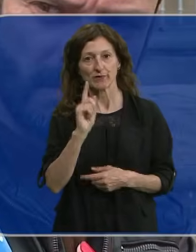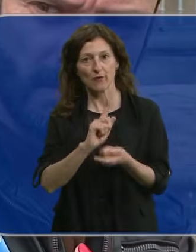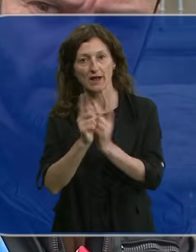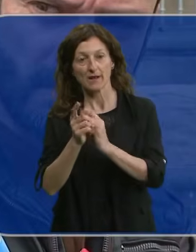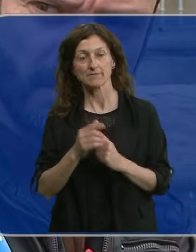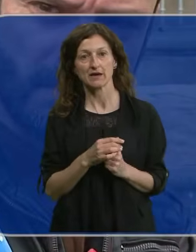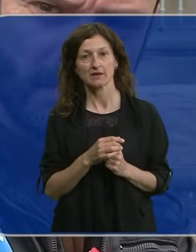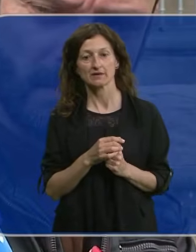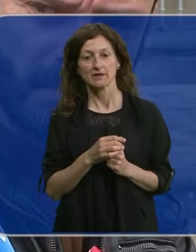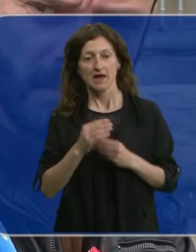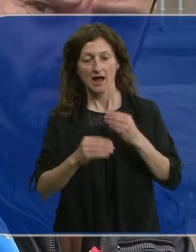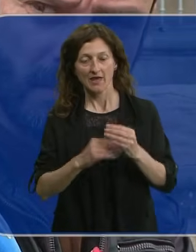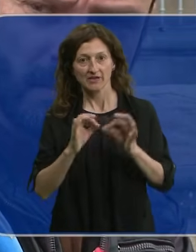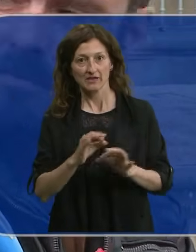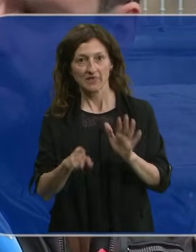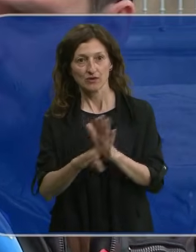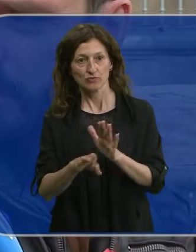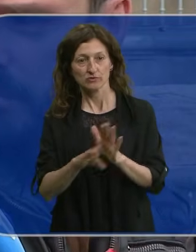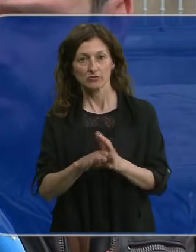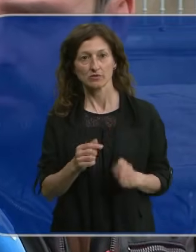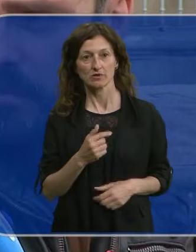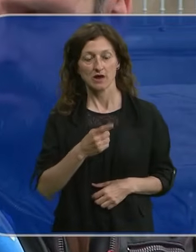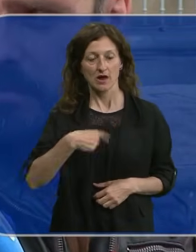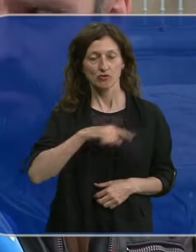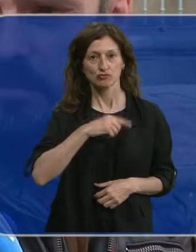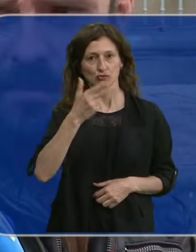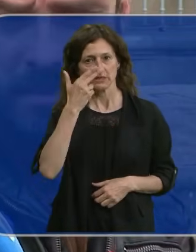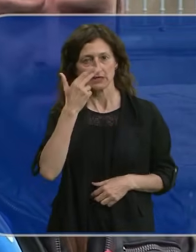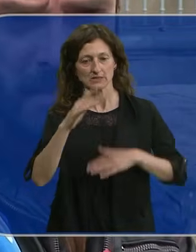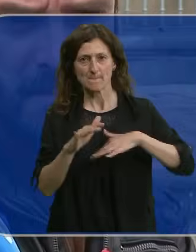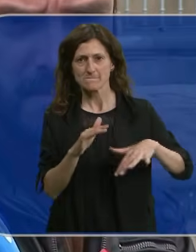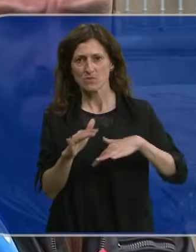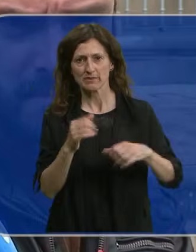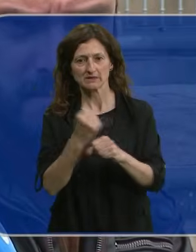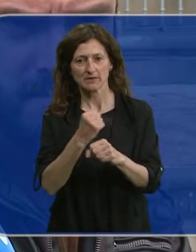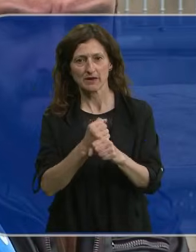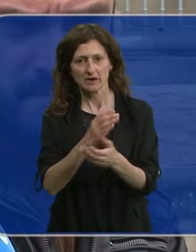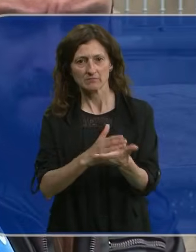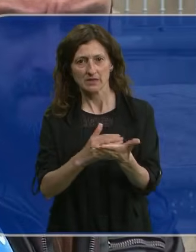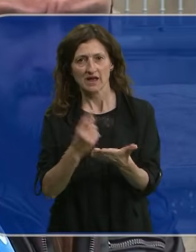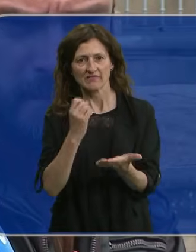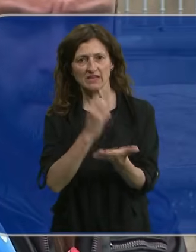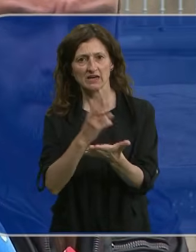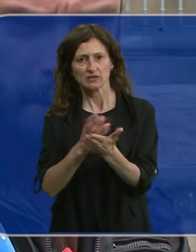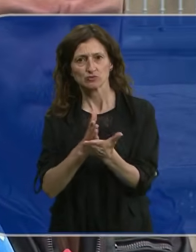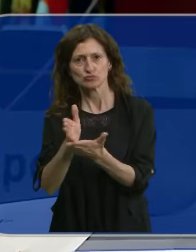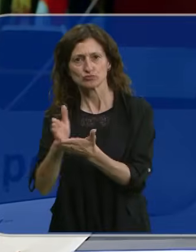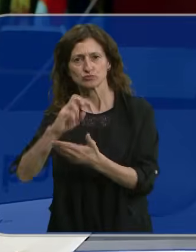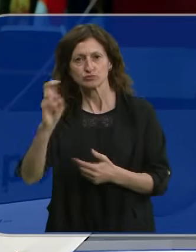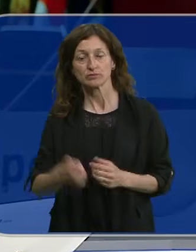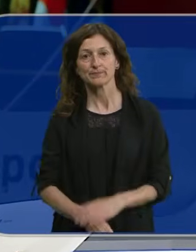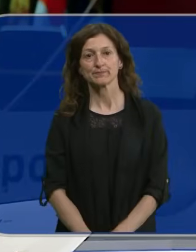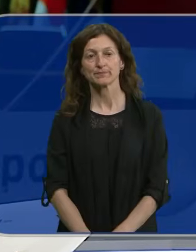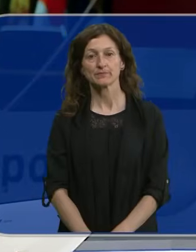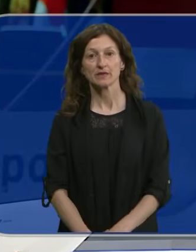ritmo, ¿no? Porque igual te pones a no hacer nada y es un no parar, ¿no? Pero desde luego a nosotros nos interesa seguir moviendo la víspera porque esta comunidad necesita muchos retos por delante, ¿no?